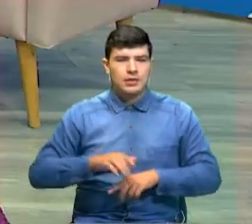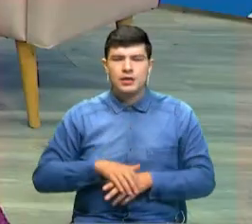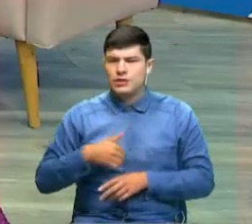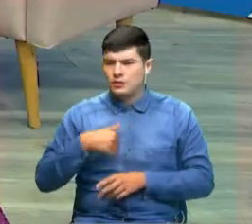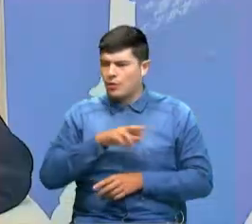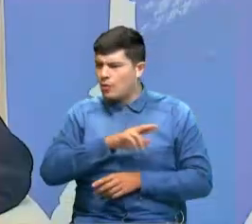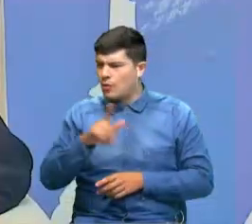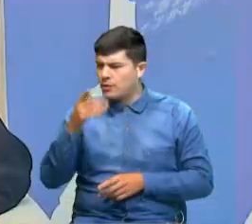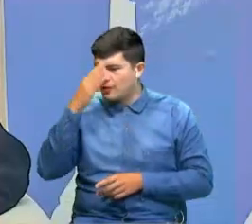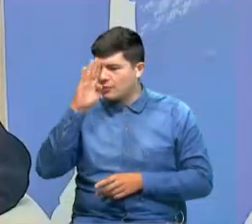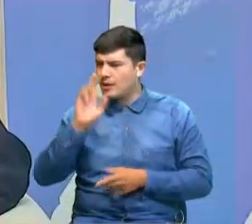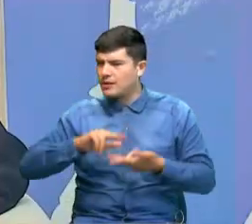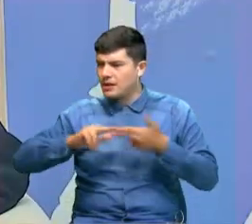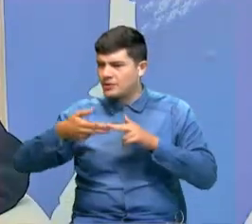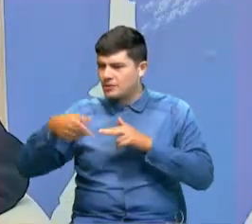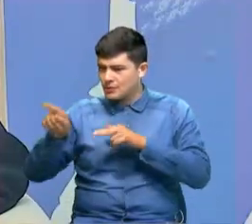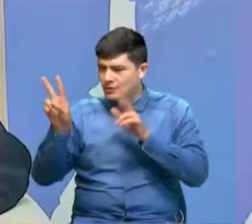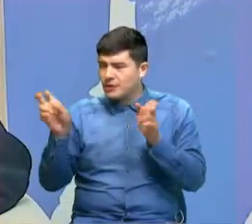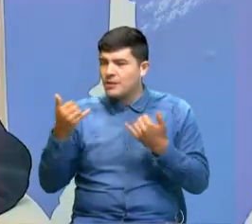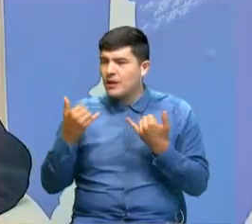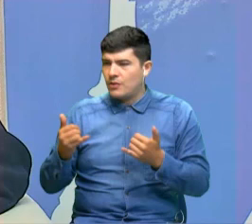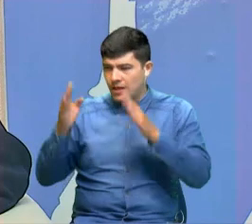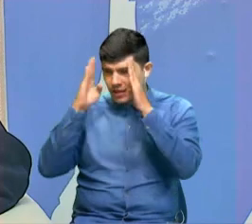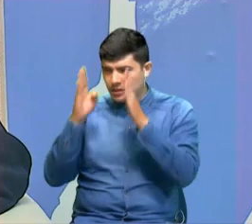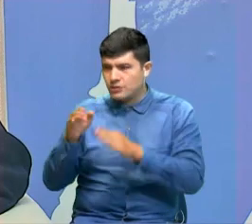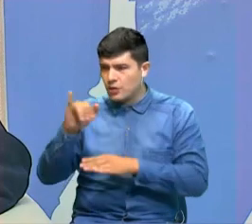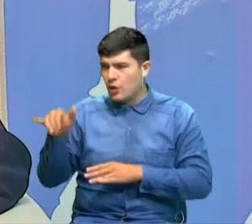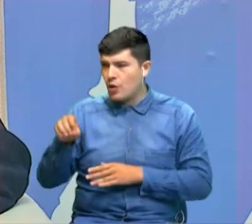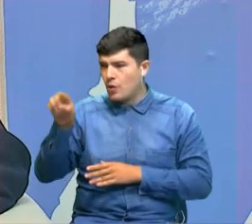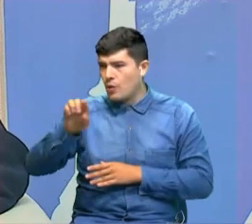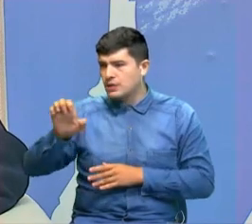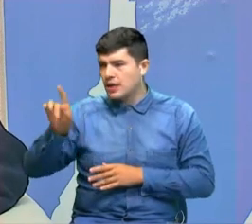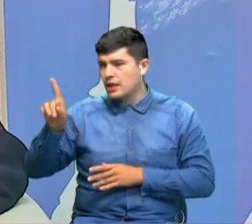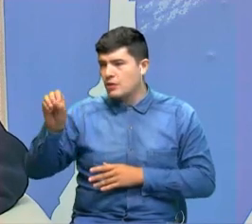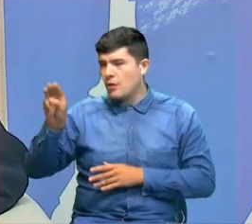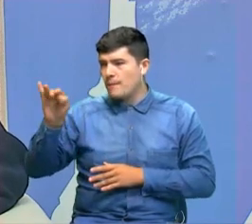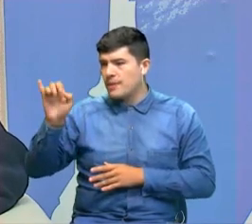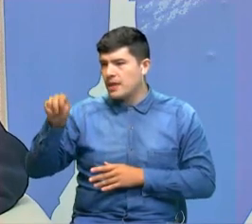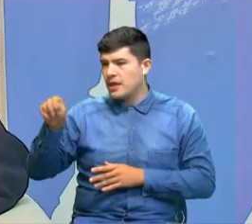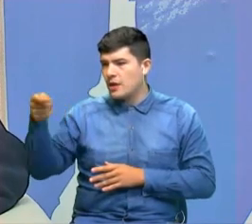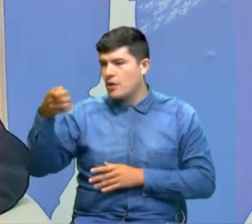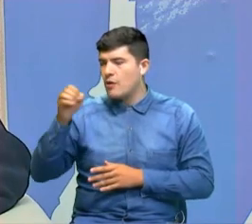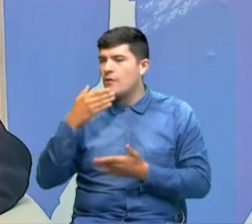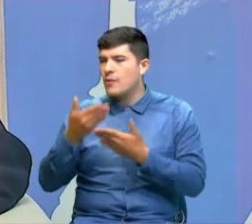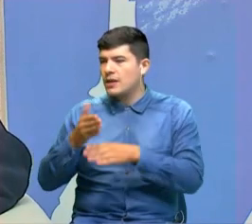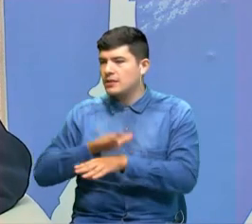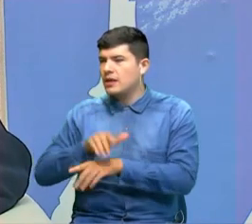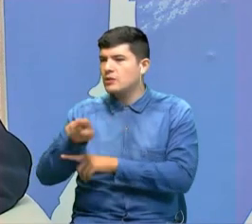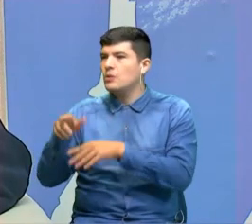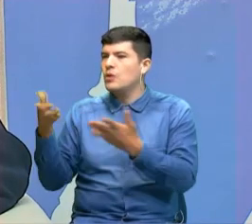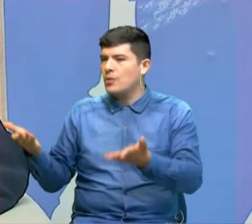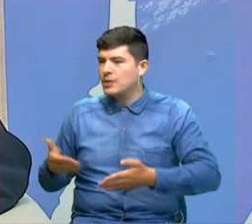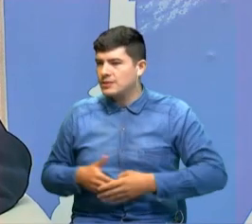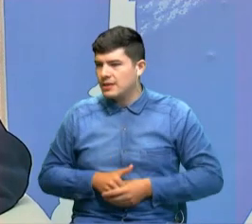inquietud a propósito de eso. Voy a atender al señor José Domingo, que se encuentra en línea. Don José, ¿cómo le va? Muy buena tarde.